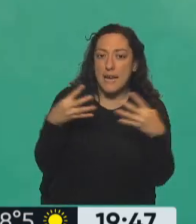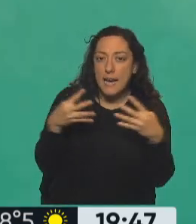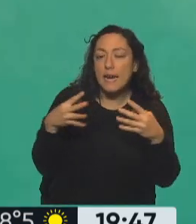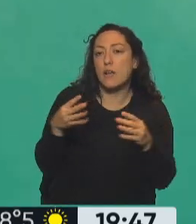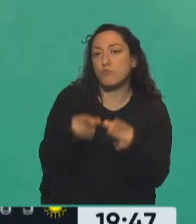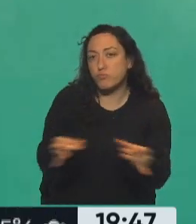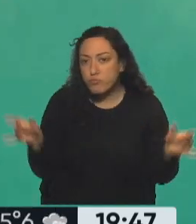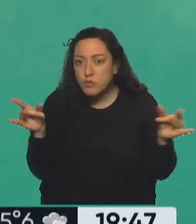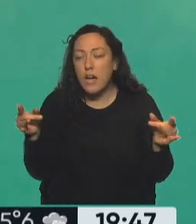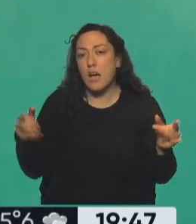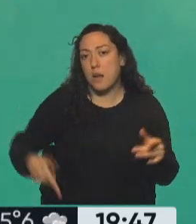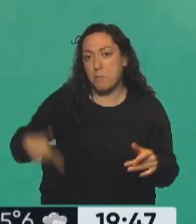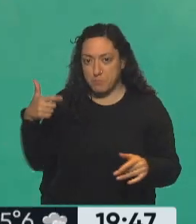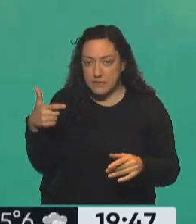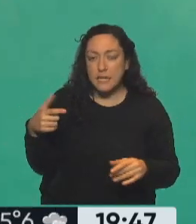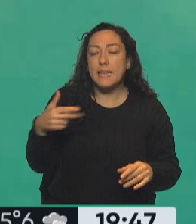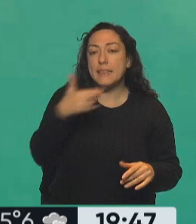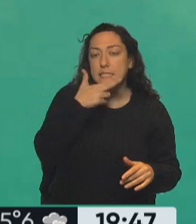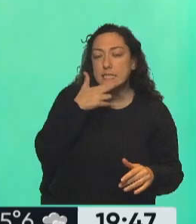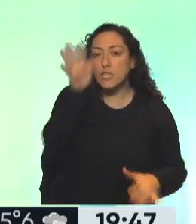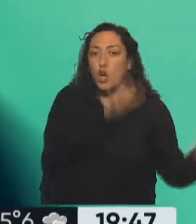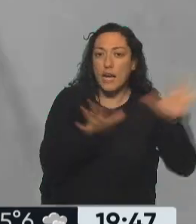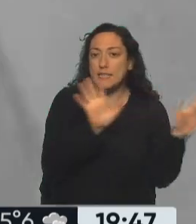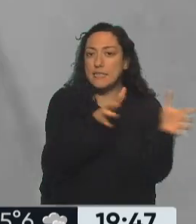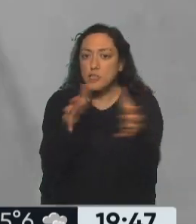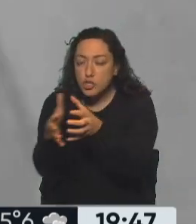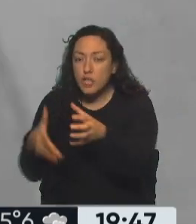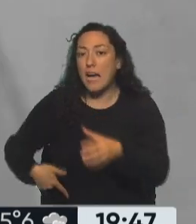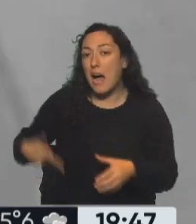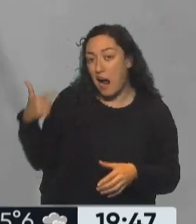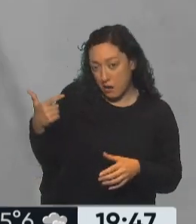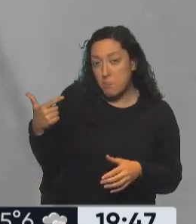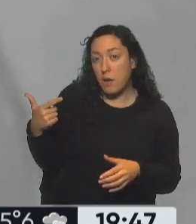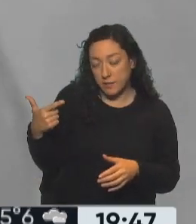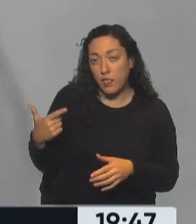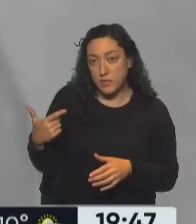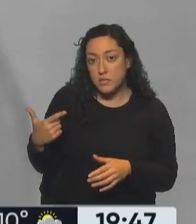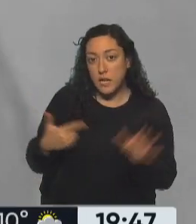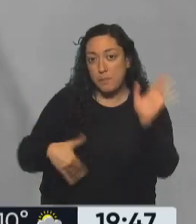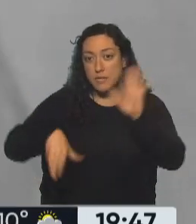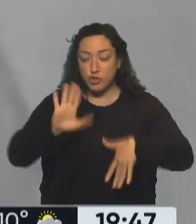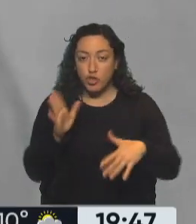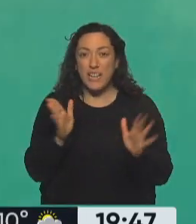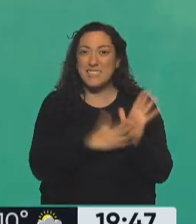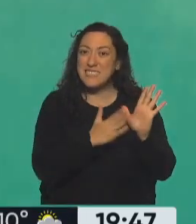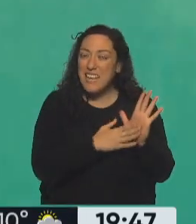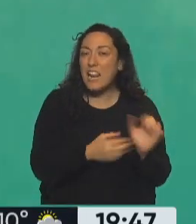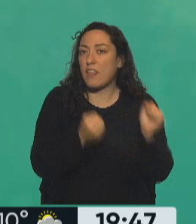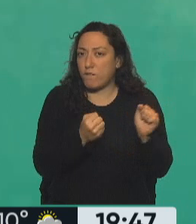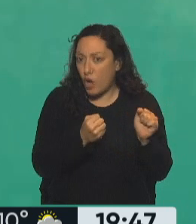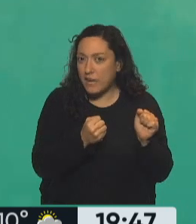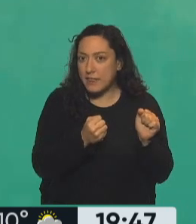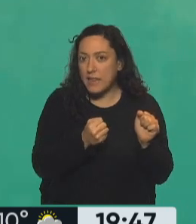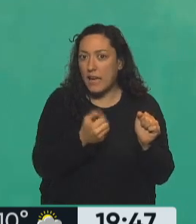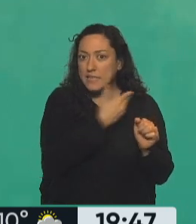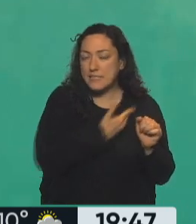intensidad. 17 organizaciones armadas, la inmensa mayoría de ellas de extrema izquierda,